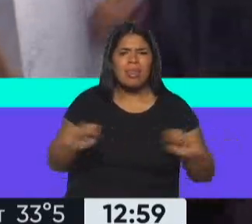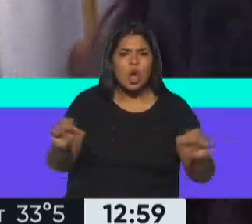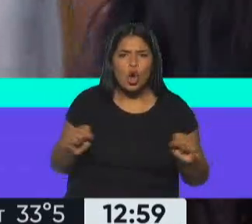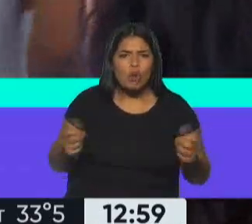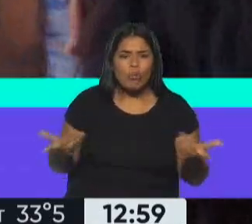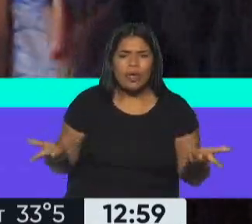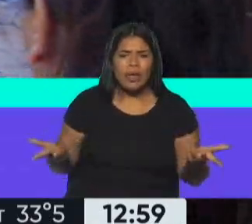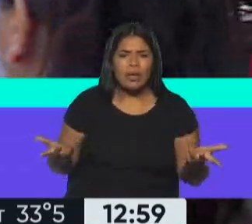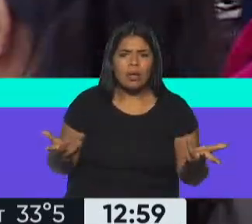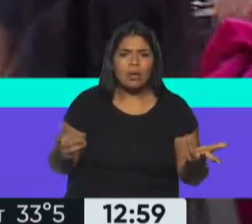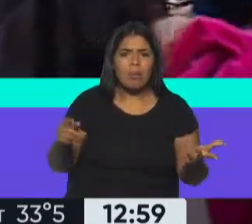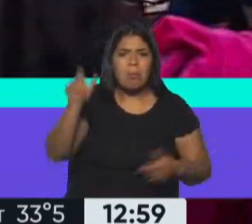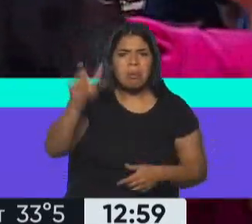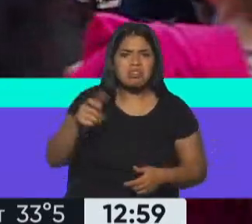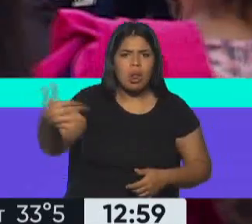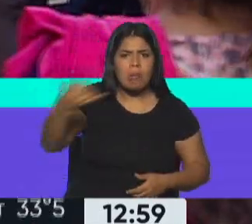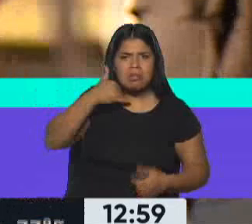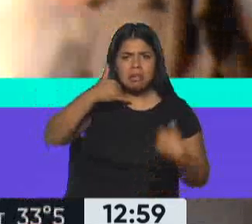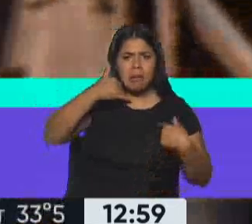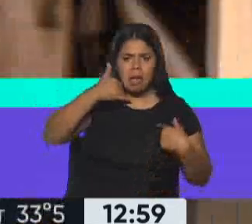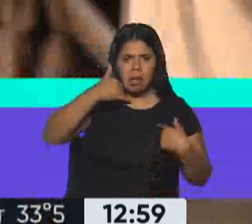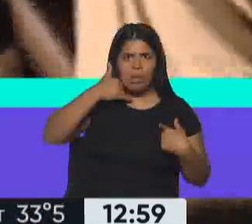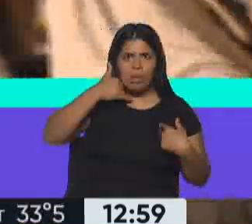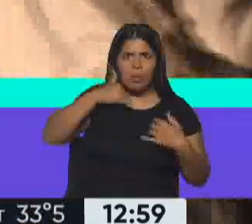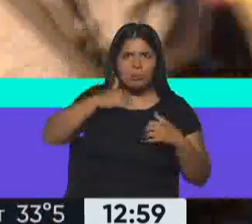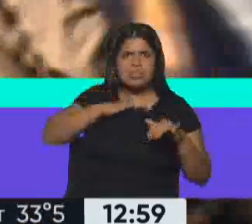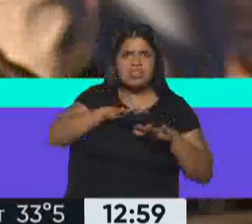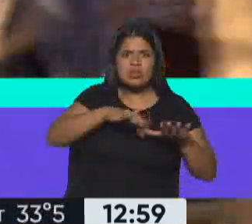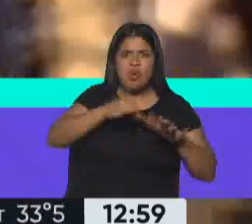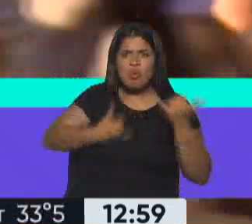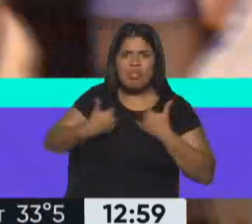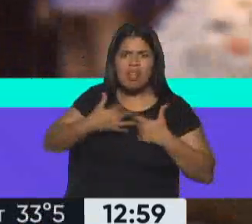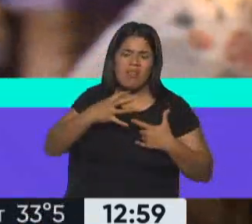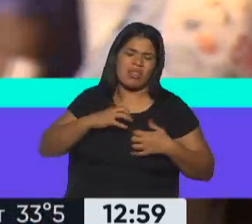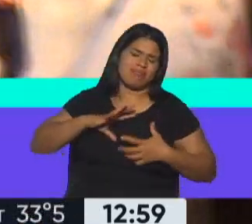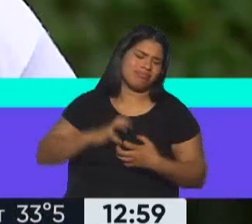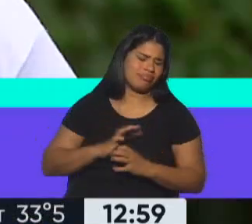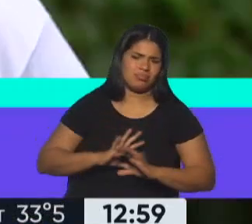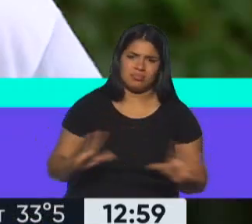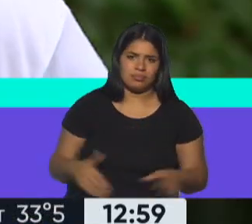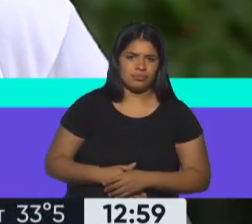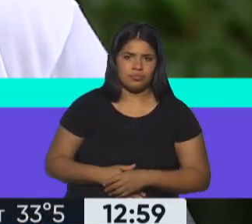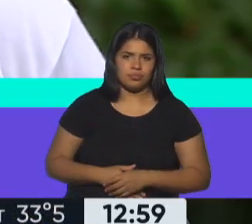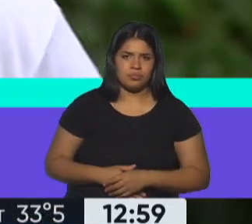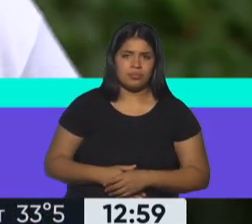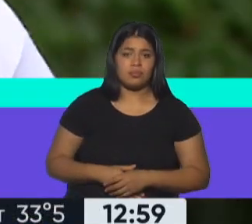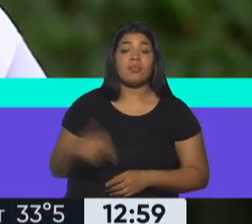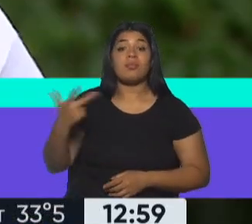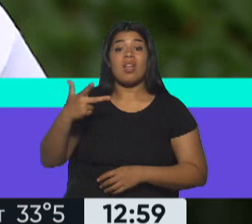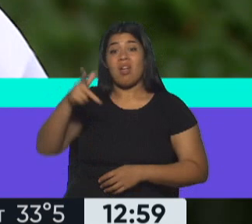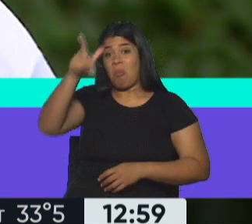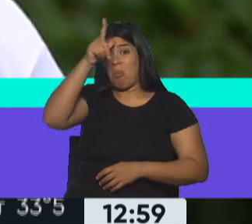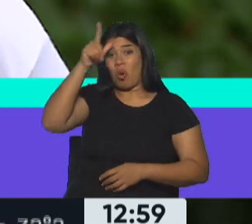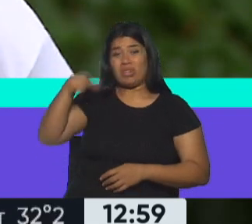y te digan estado la verdad que no nuestro yo quisieron dar entender estos asesino y los cómplices de ellos